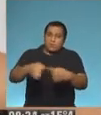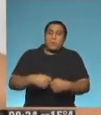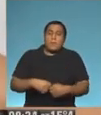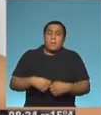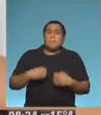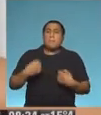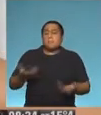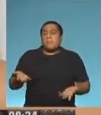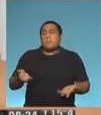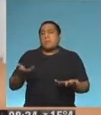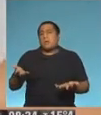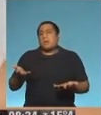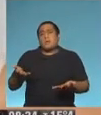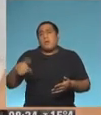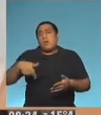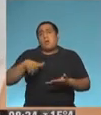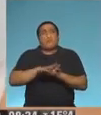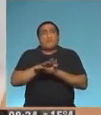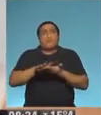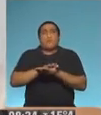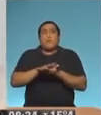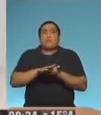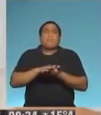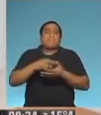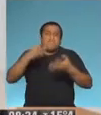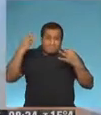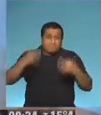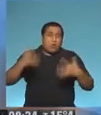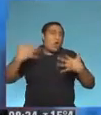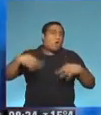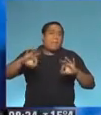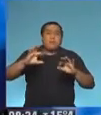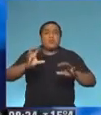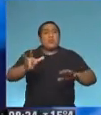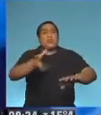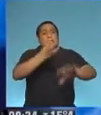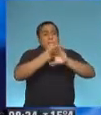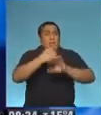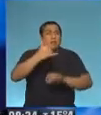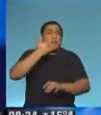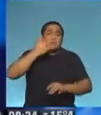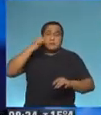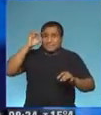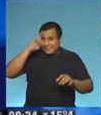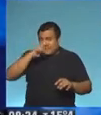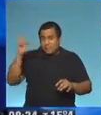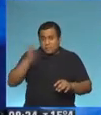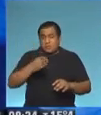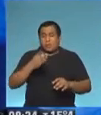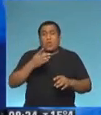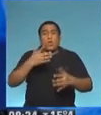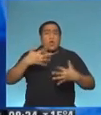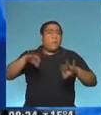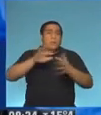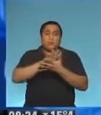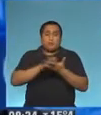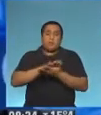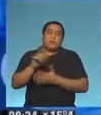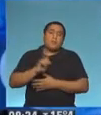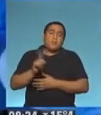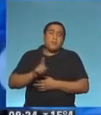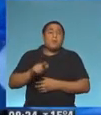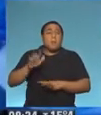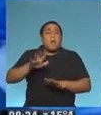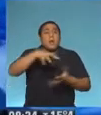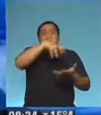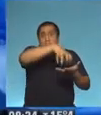todo se puede resolver con la telemedicina, hoy existen realmente mucha seguridad en